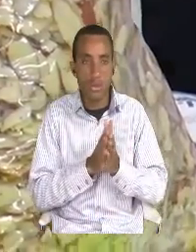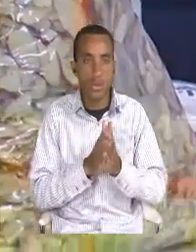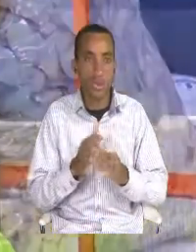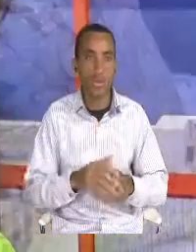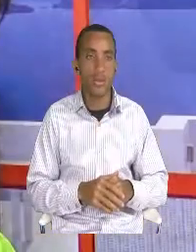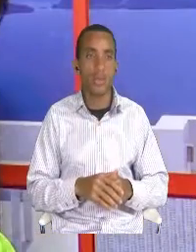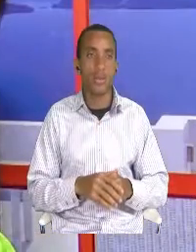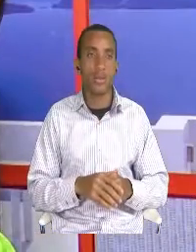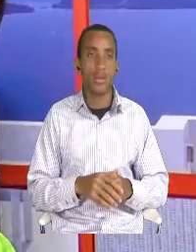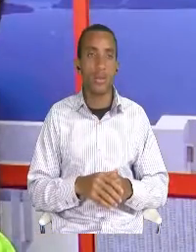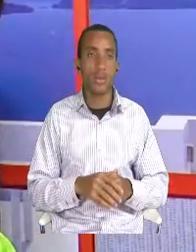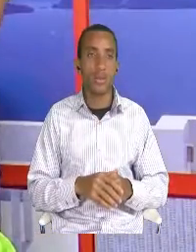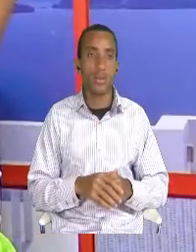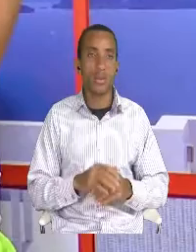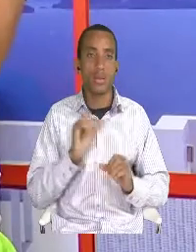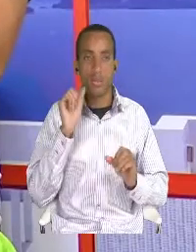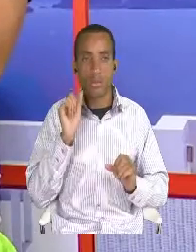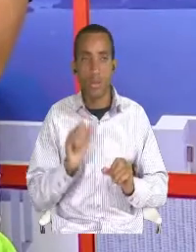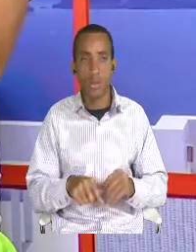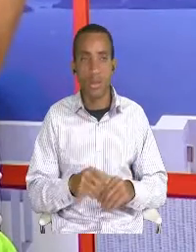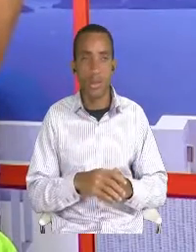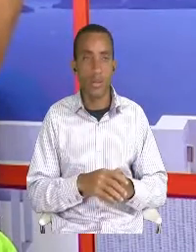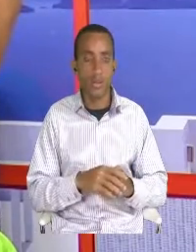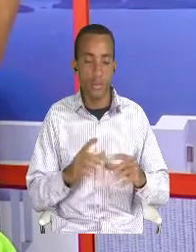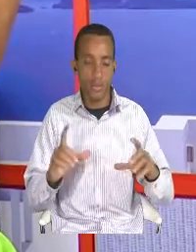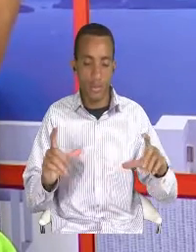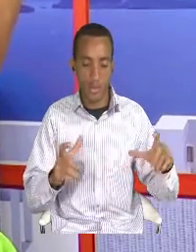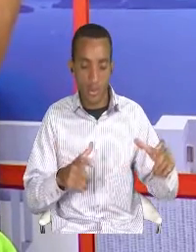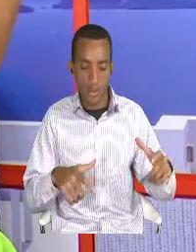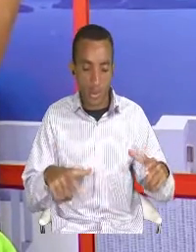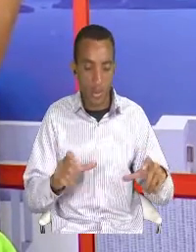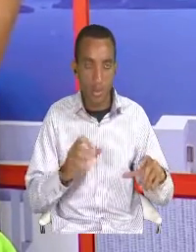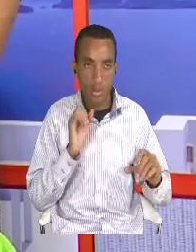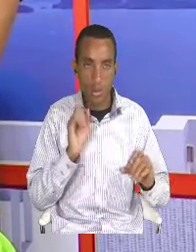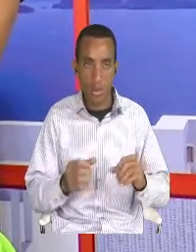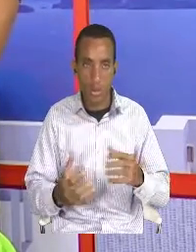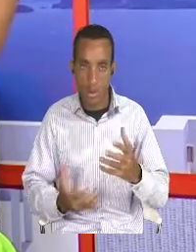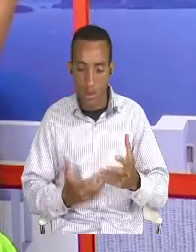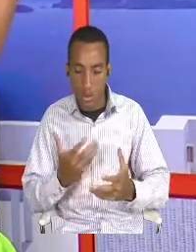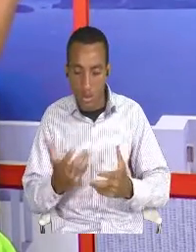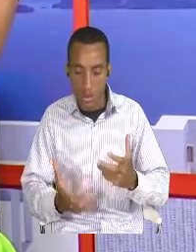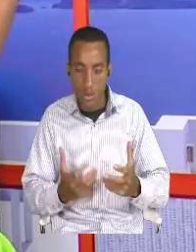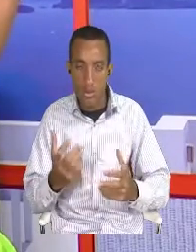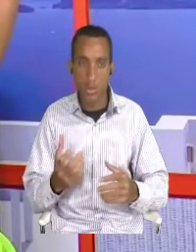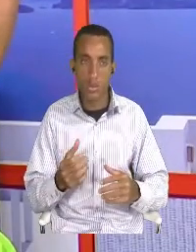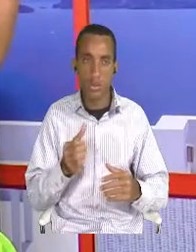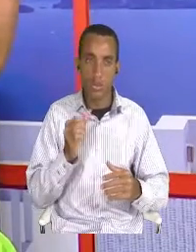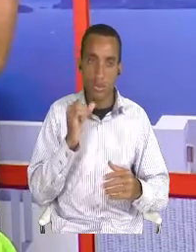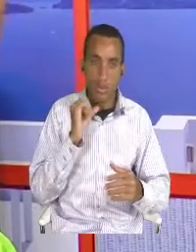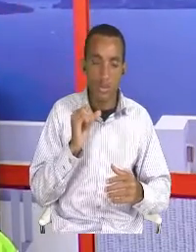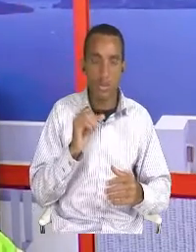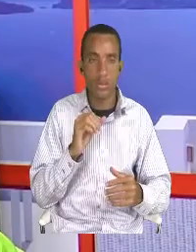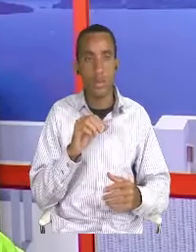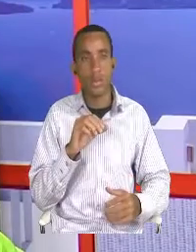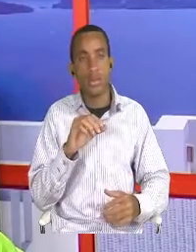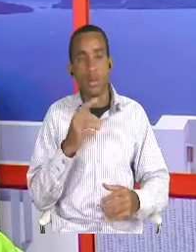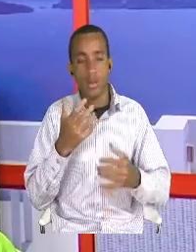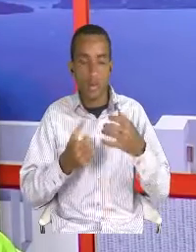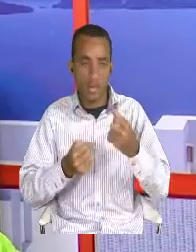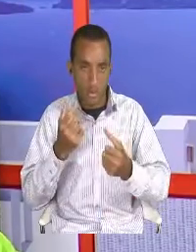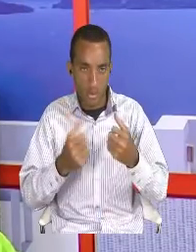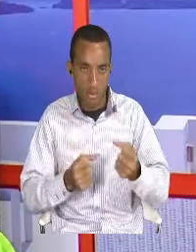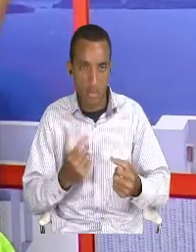traje. Estas gotas de chocolate las podemos utilizar para postres, podemos calentar bebida vegetal o bebida láctea si la persona lo